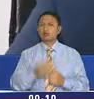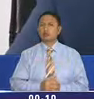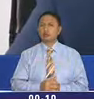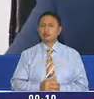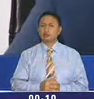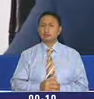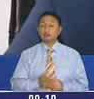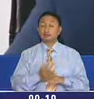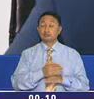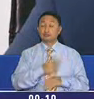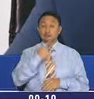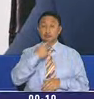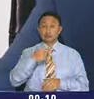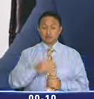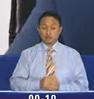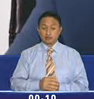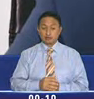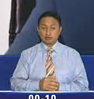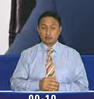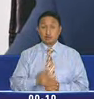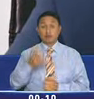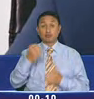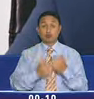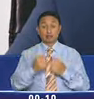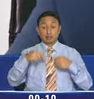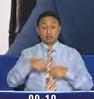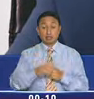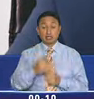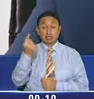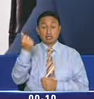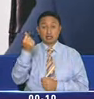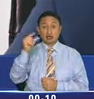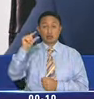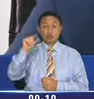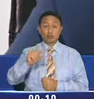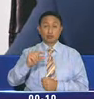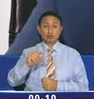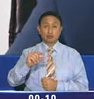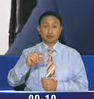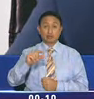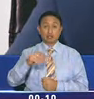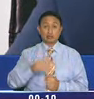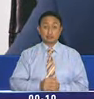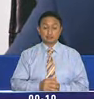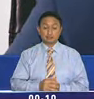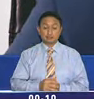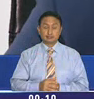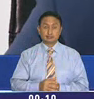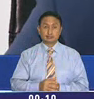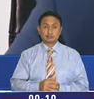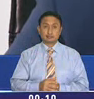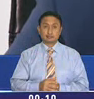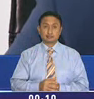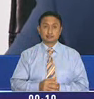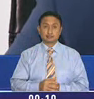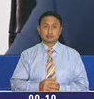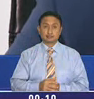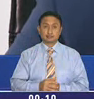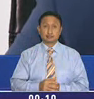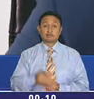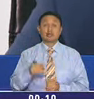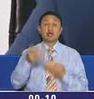hemos mencionado, es calamitosa, es extremadamente, ha sido despojada probablemente de todos